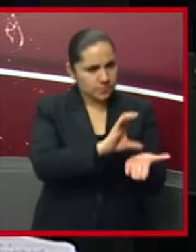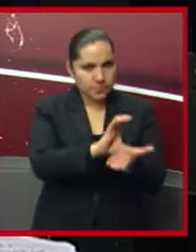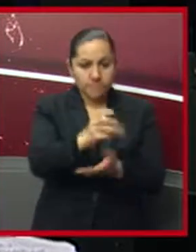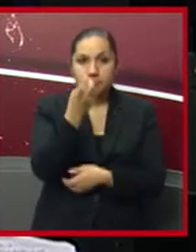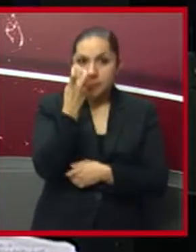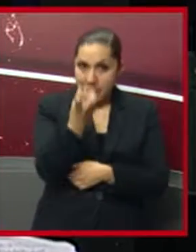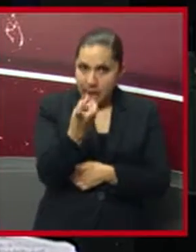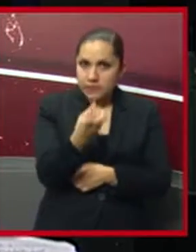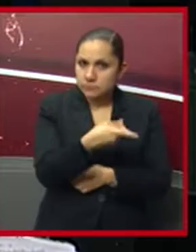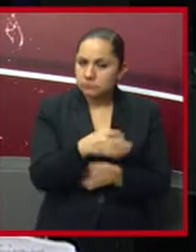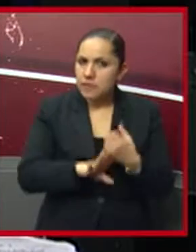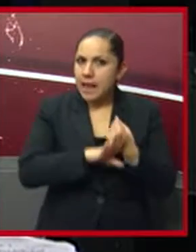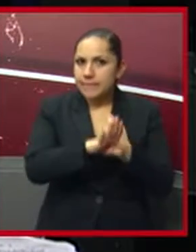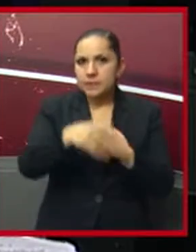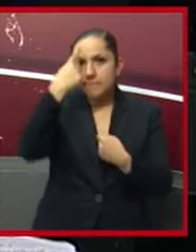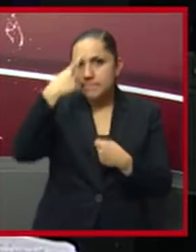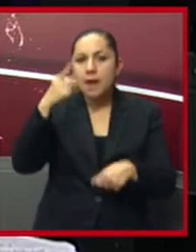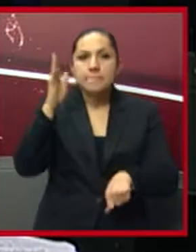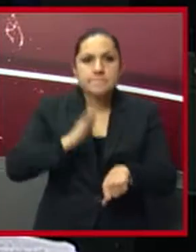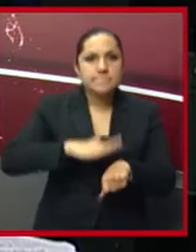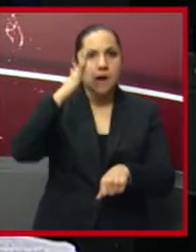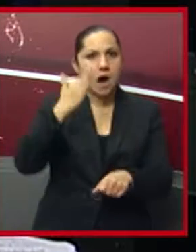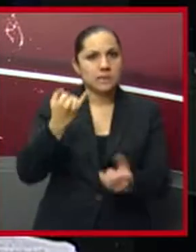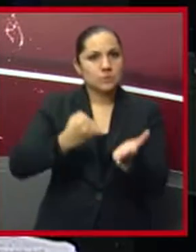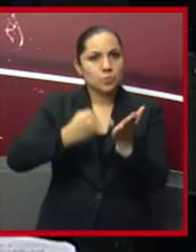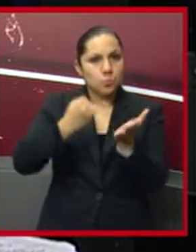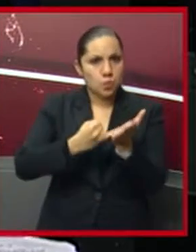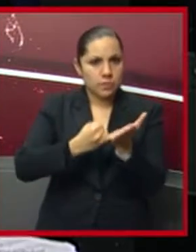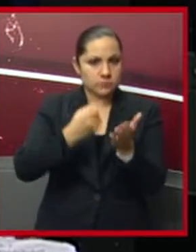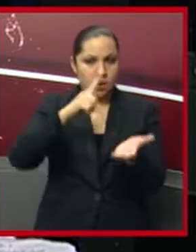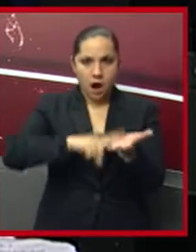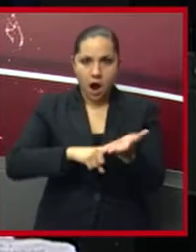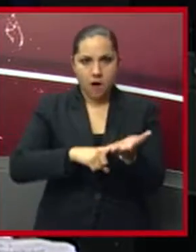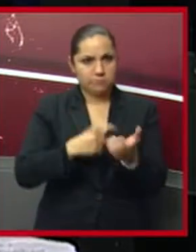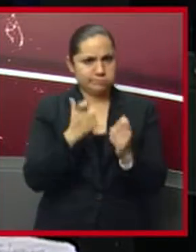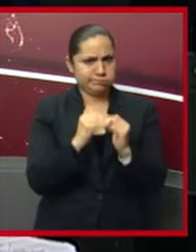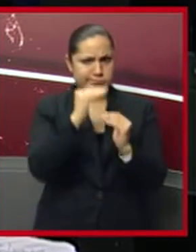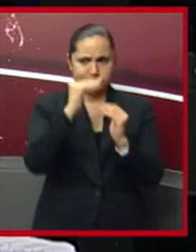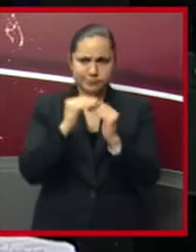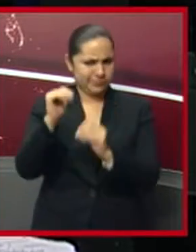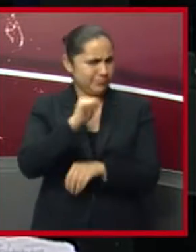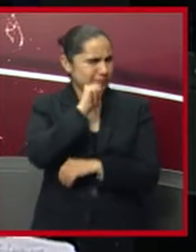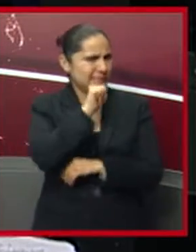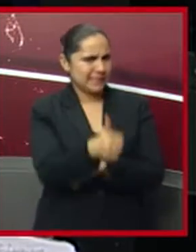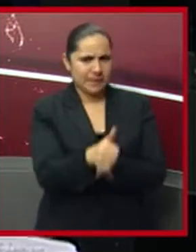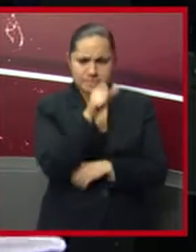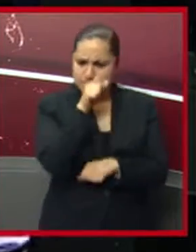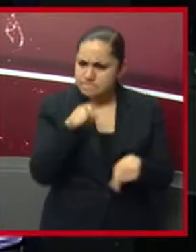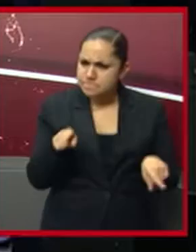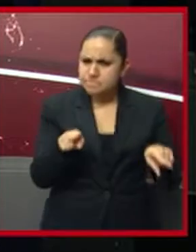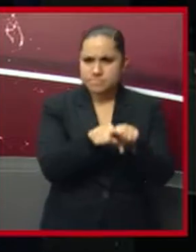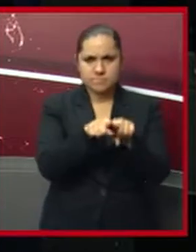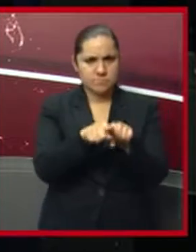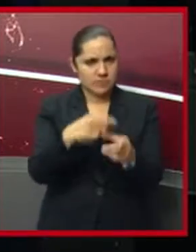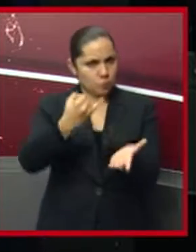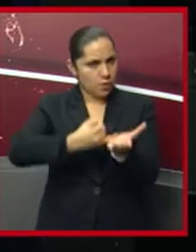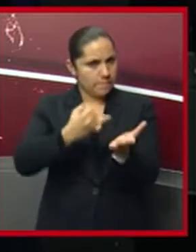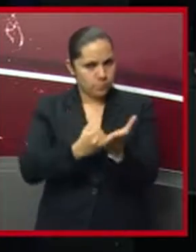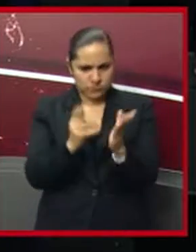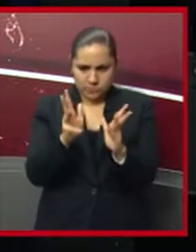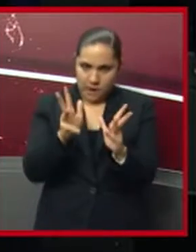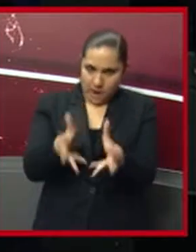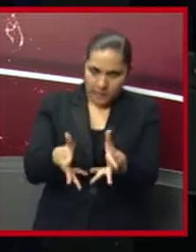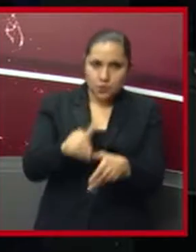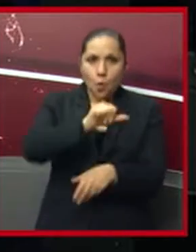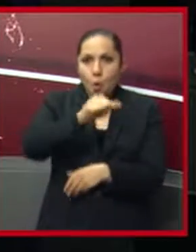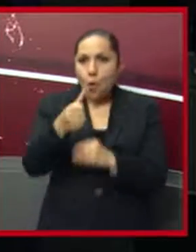aprobar impuestos, no se aprobó ningún impuesto para los ciudadanos, no se aumentaron los impuestos, ni se crearon nuevos impuestos. Creo que fue una